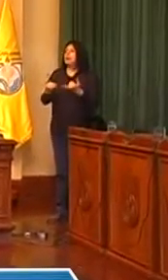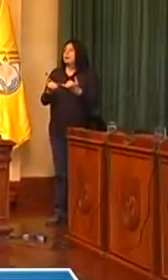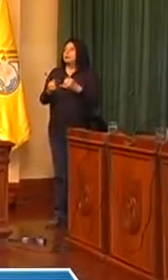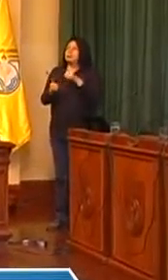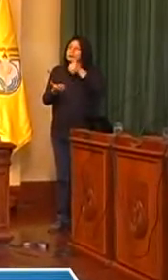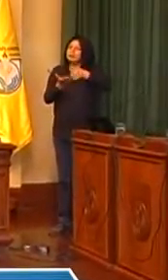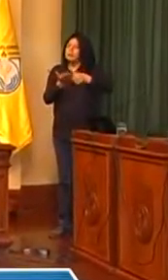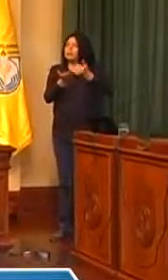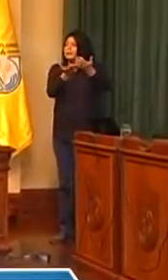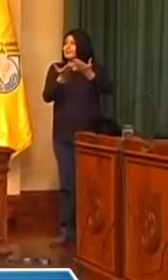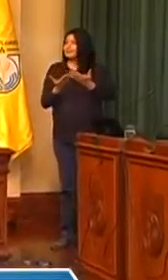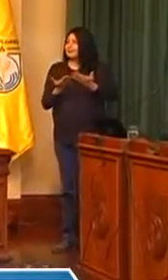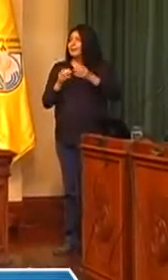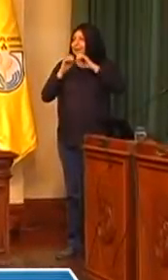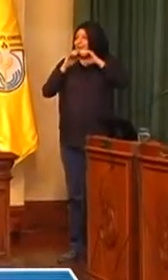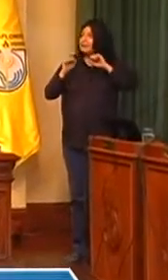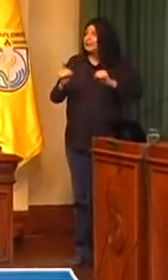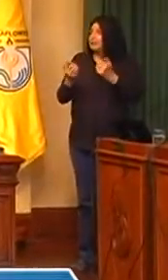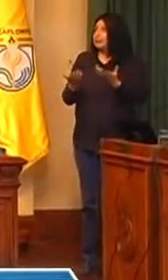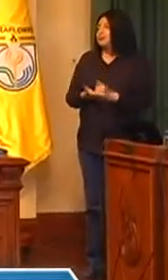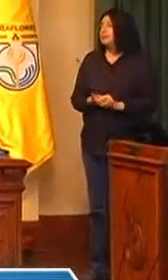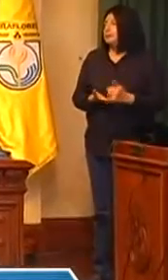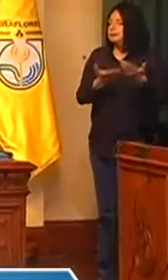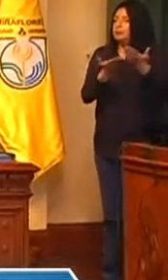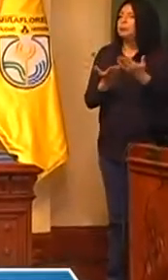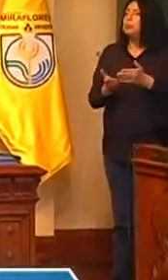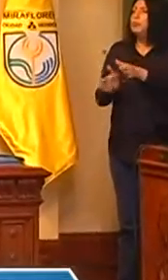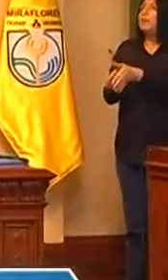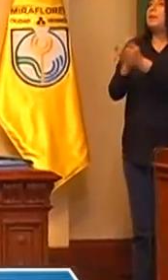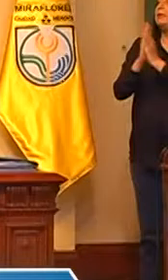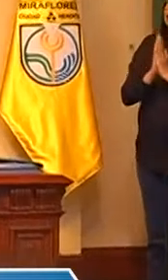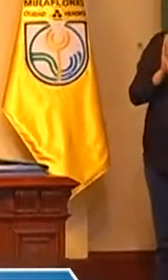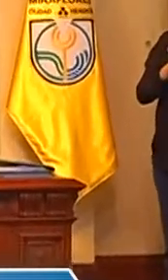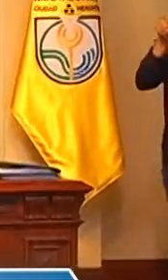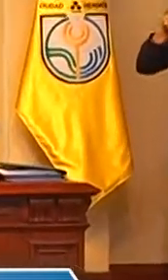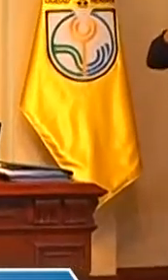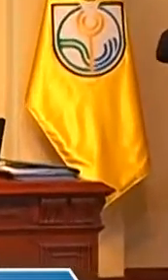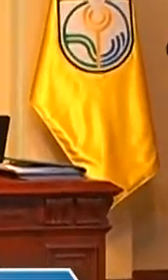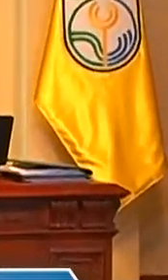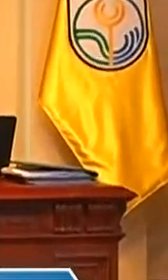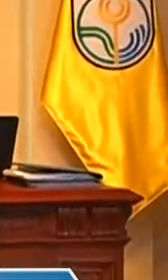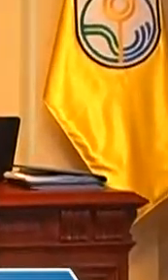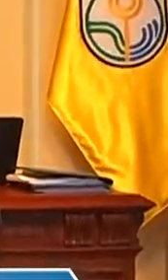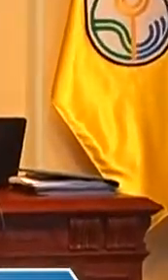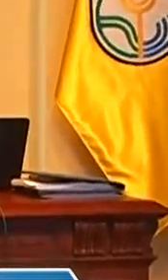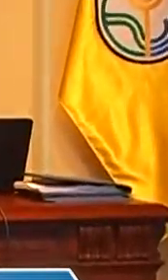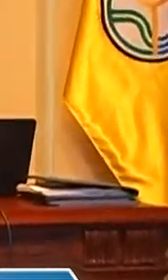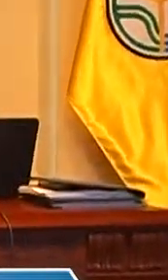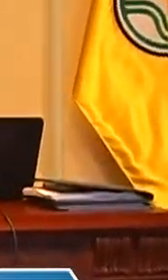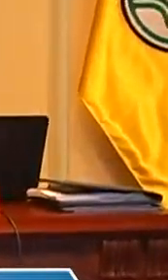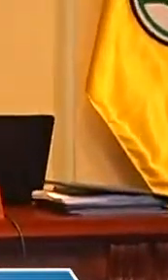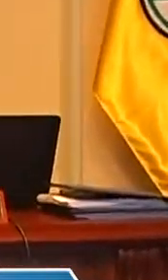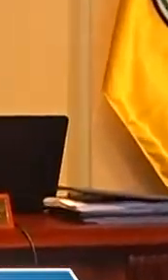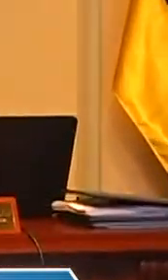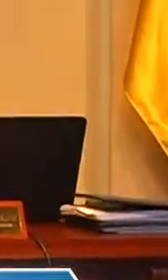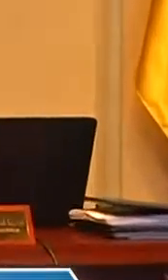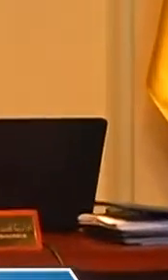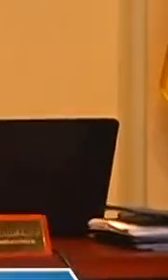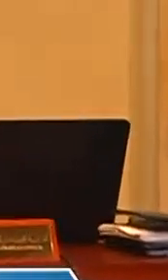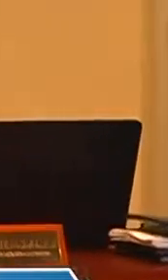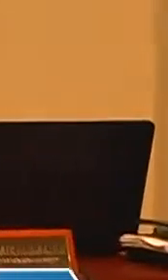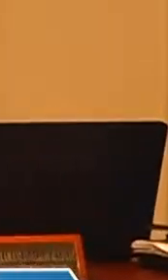despacho. Señor alcalde, la Secretaría General ha recibido una solicitud del regidor Martín Bustamante Castro solicitando